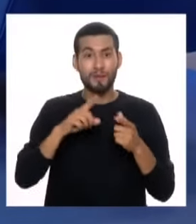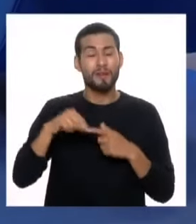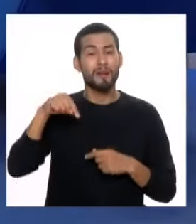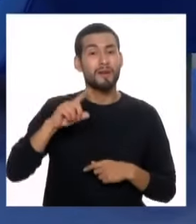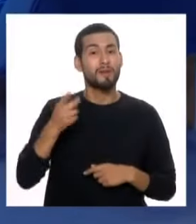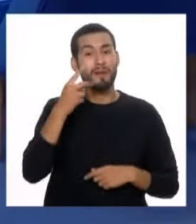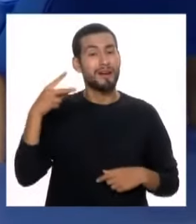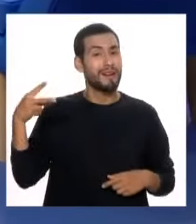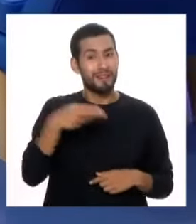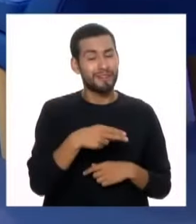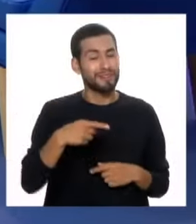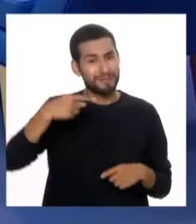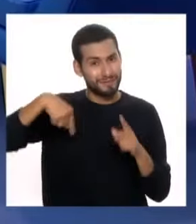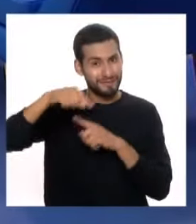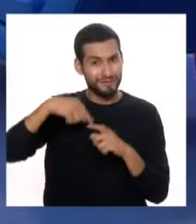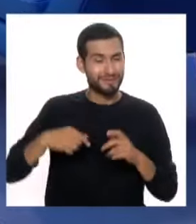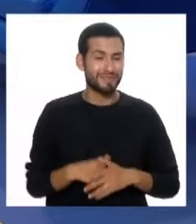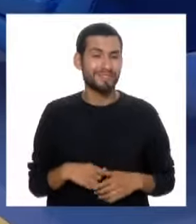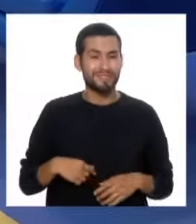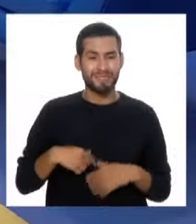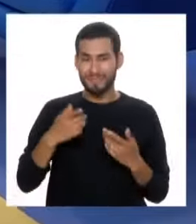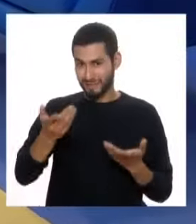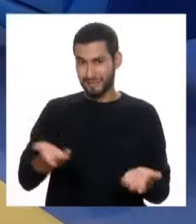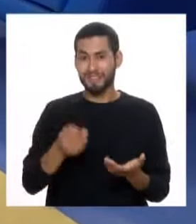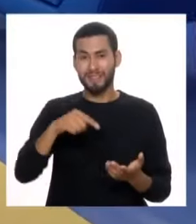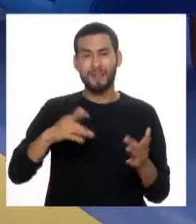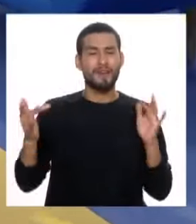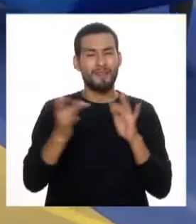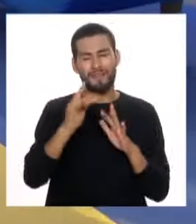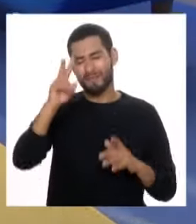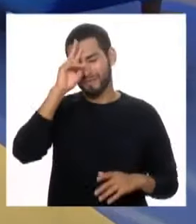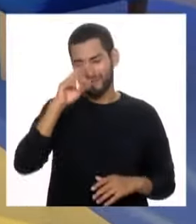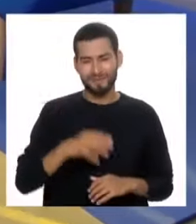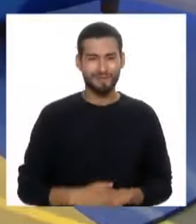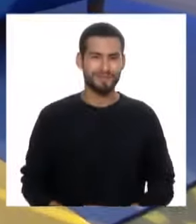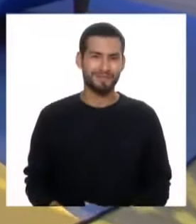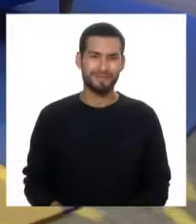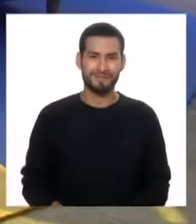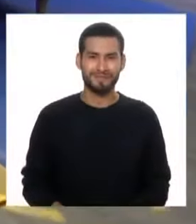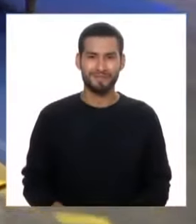vamos al primer corte y ya regresamos. Tú sabes que estás aquí en Conecta Perú.